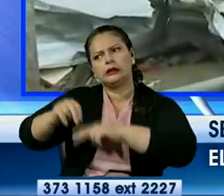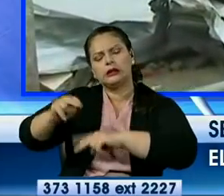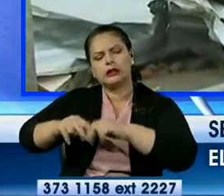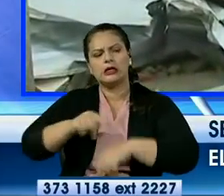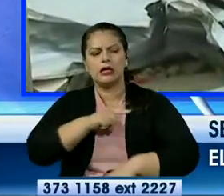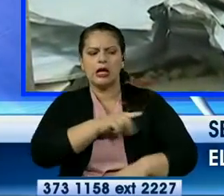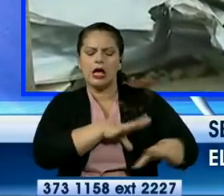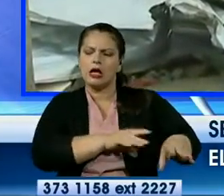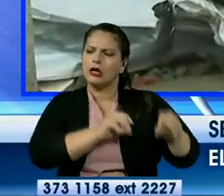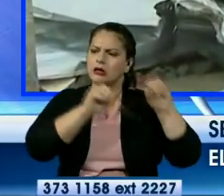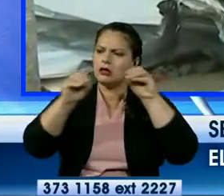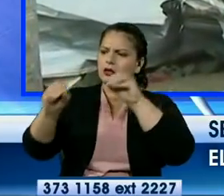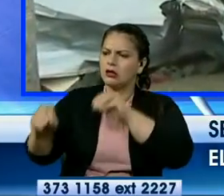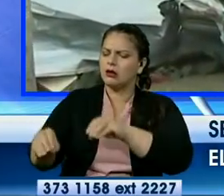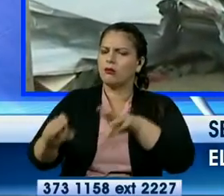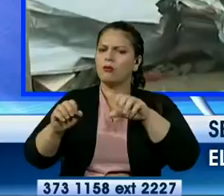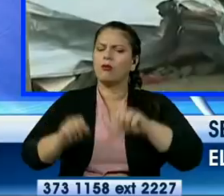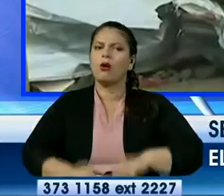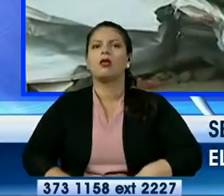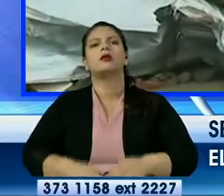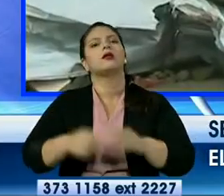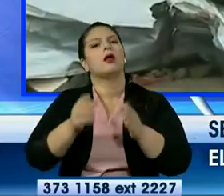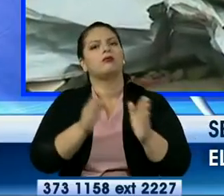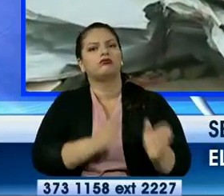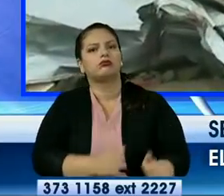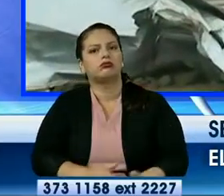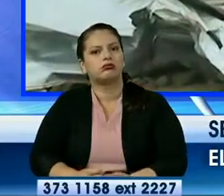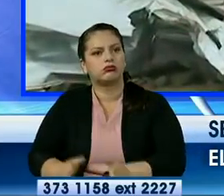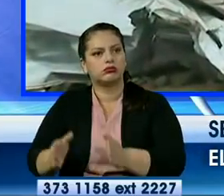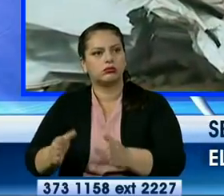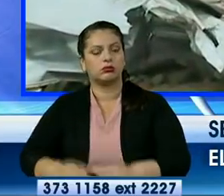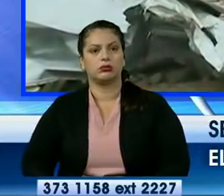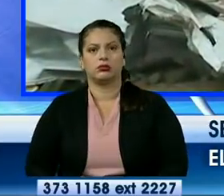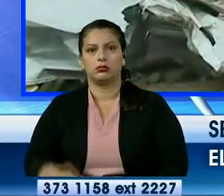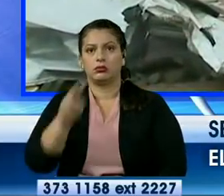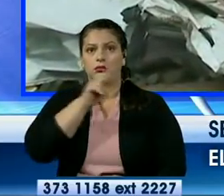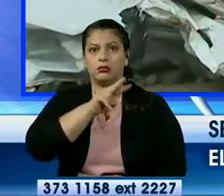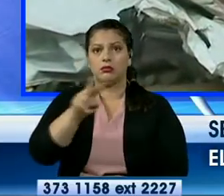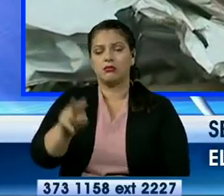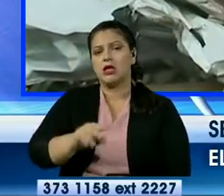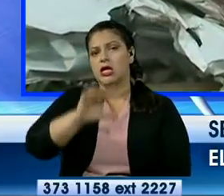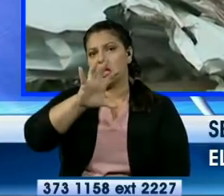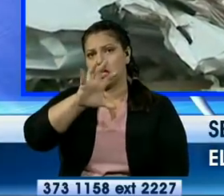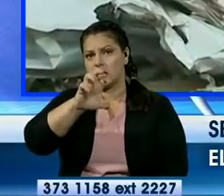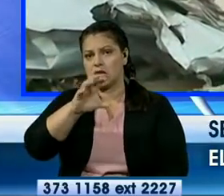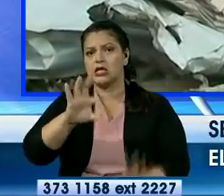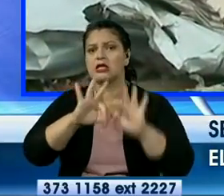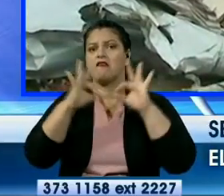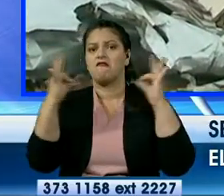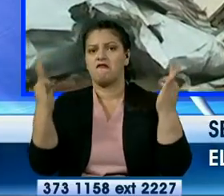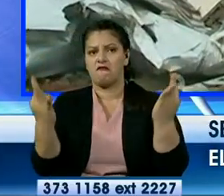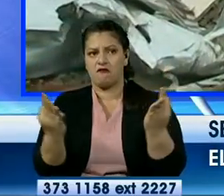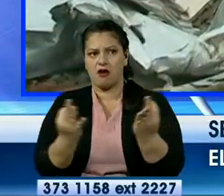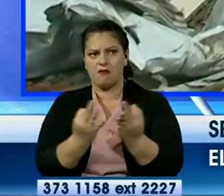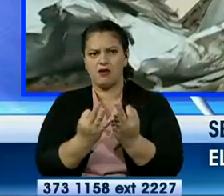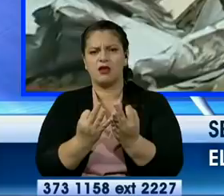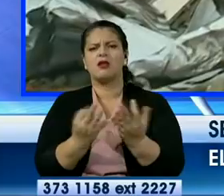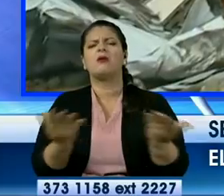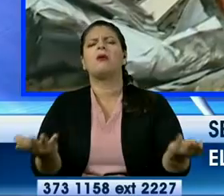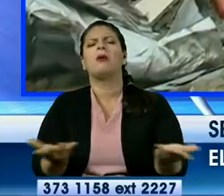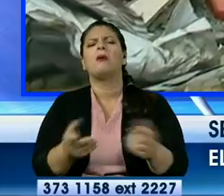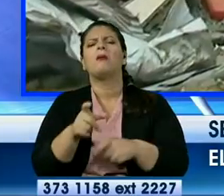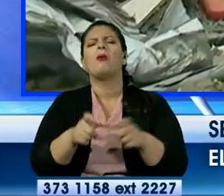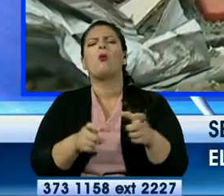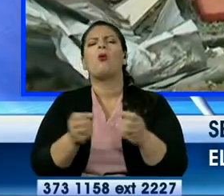prácticamente sus viviendas. Hablamos de aproximadamente 15 familias con 70 ocupantes, porque